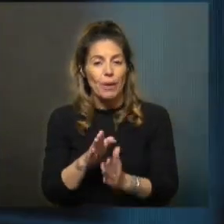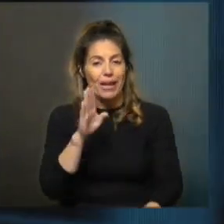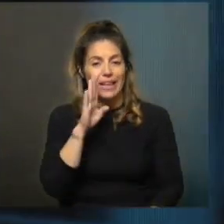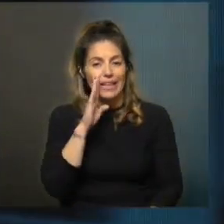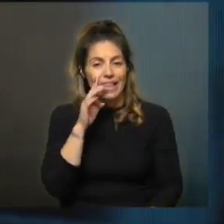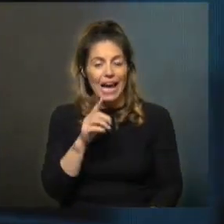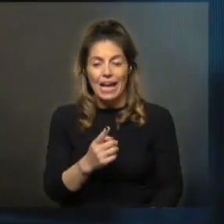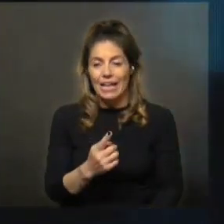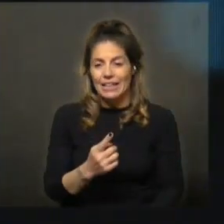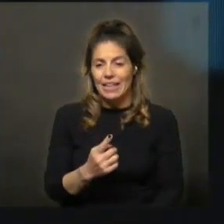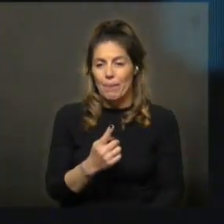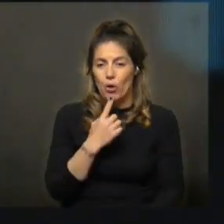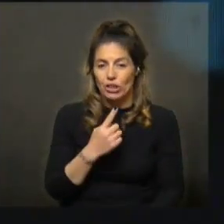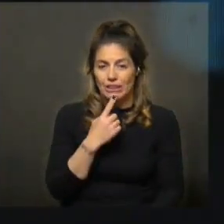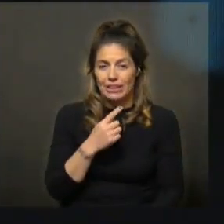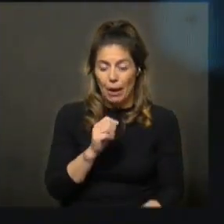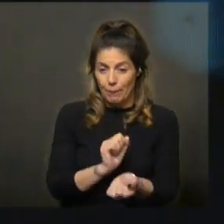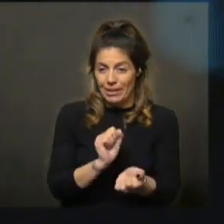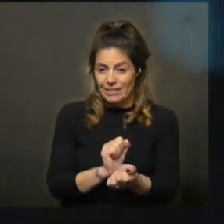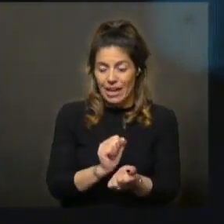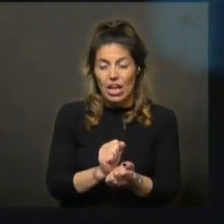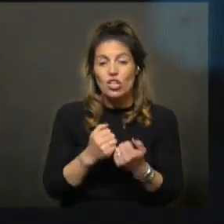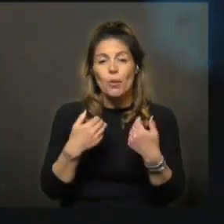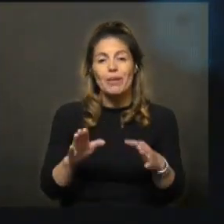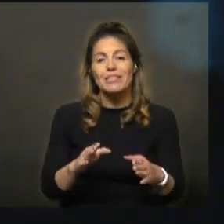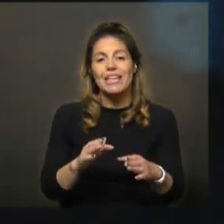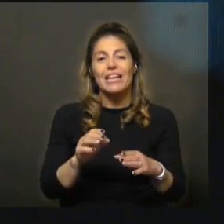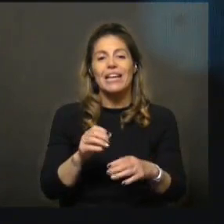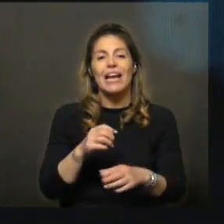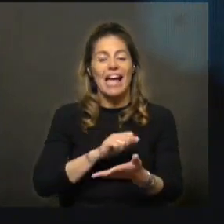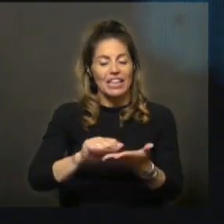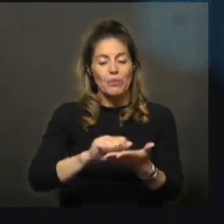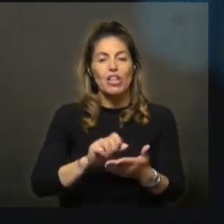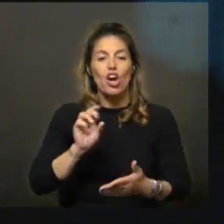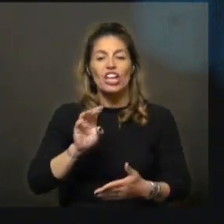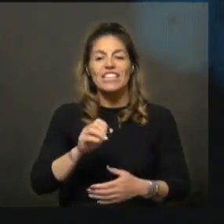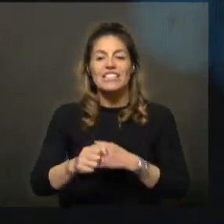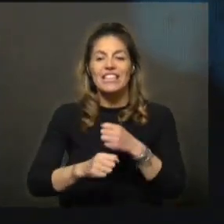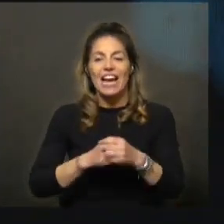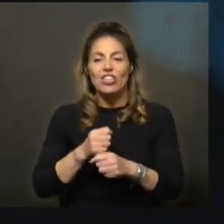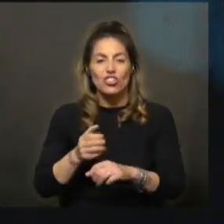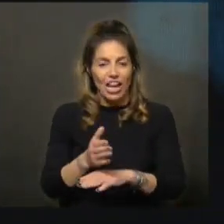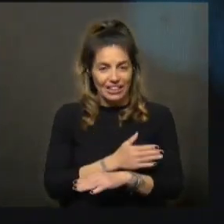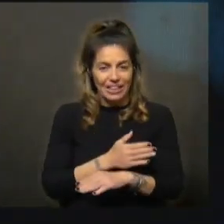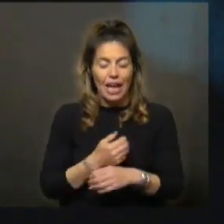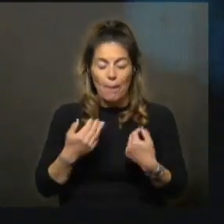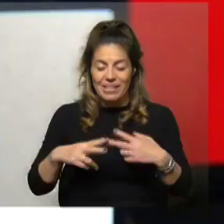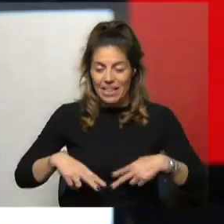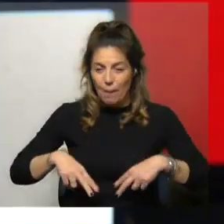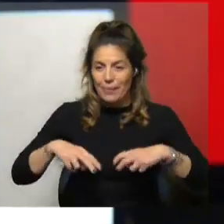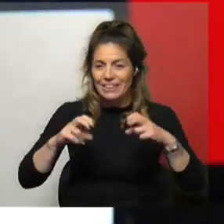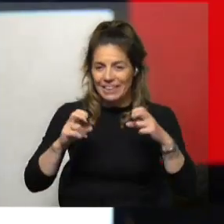año 2009 2010 empecé a escribirlo 15 años antes empecé a investigar hacer alguna